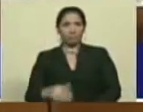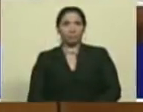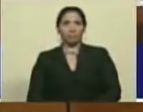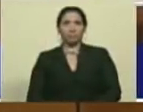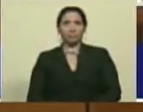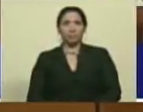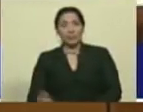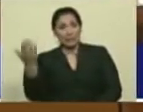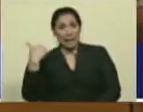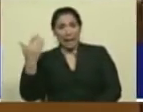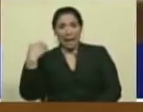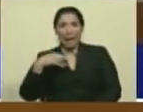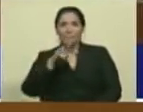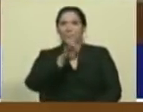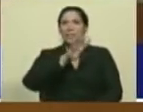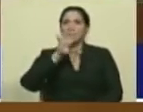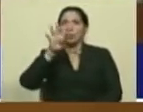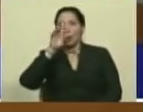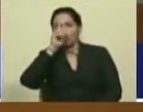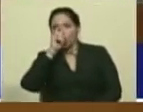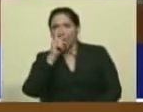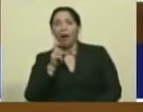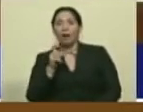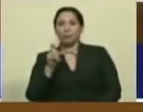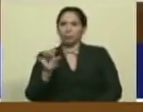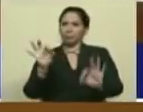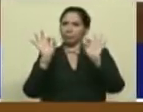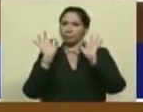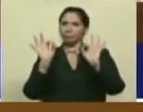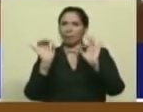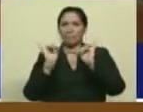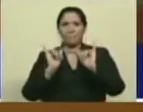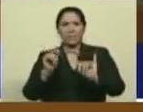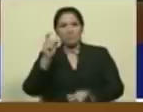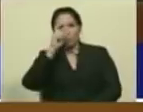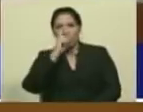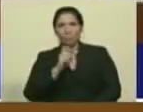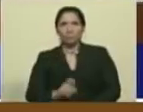hace 24 años exactamente, por este tiempo, Evo.